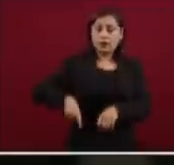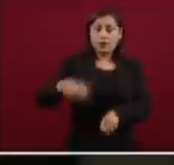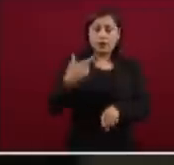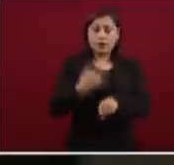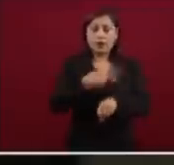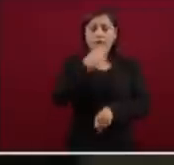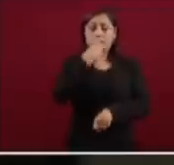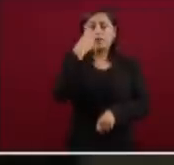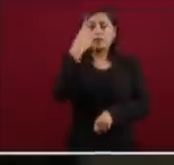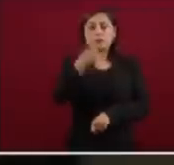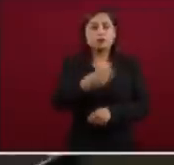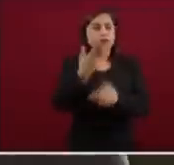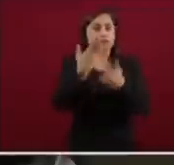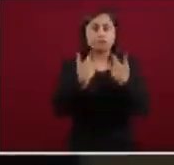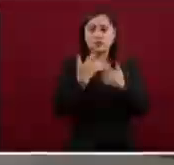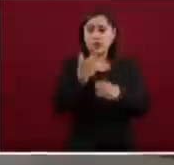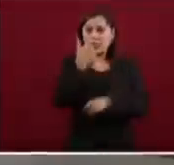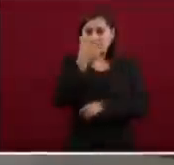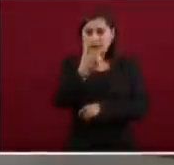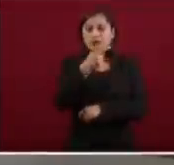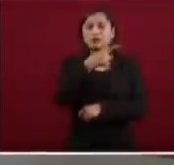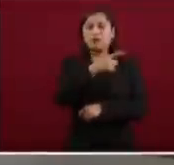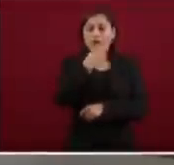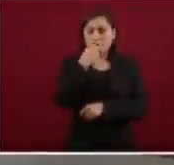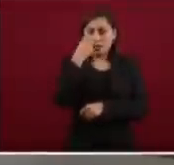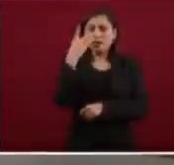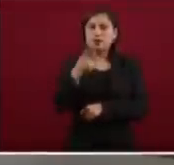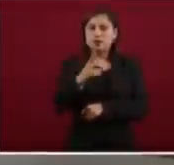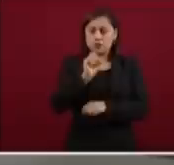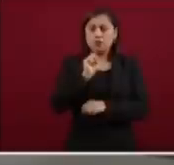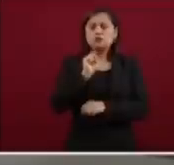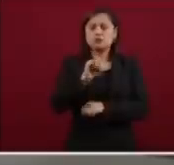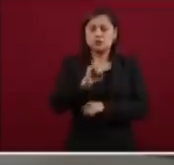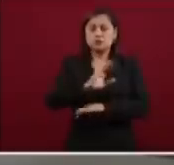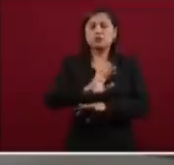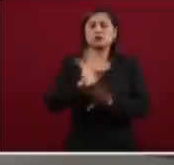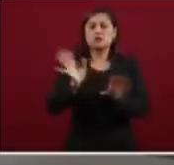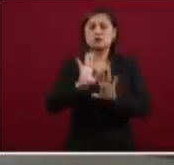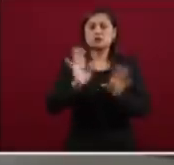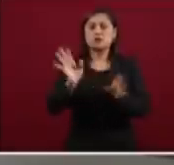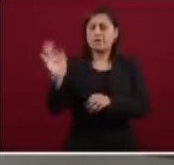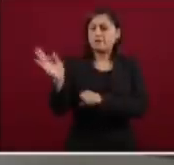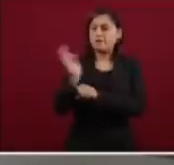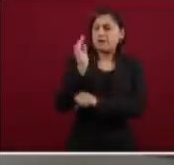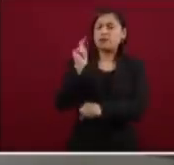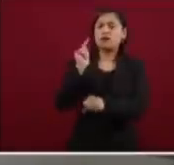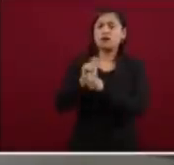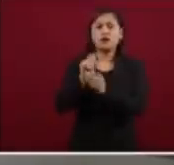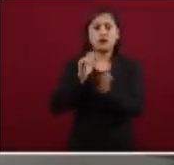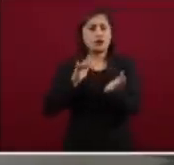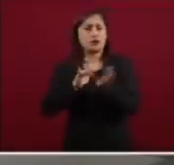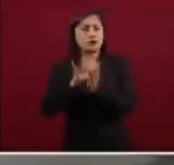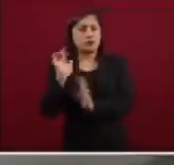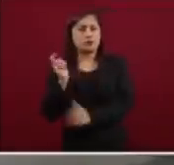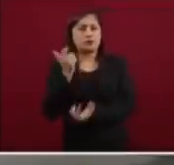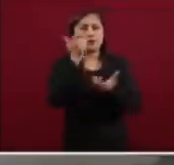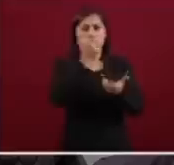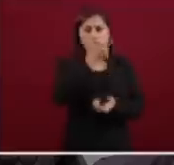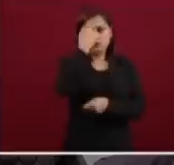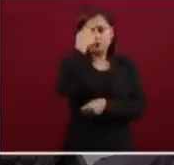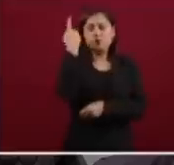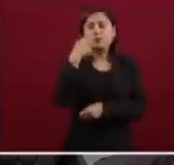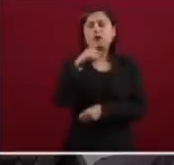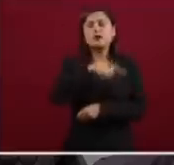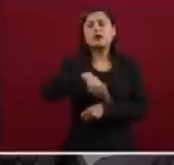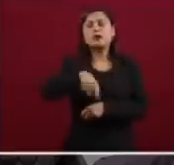de ya se dijo también que el gobierno federal va a absorber los apoyos para los recursos de los